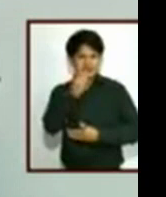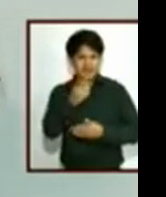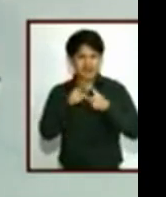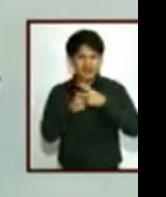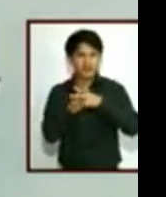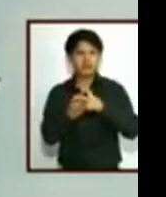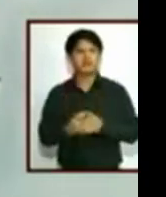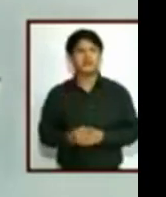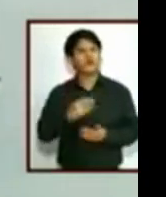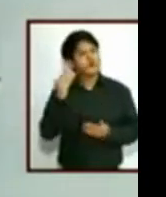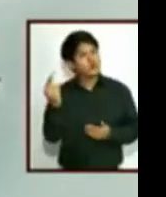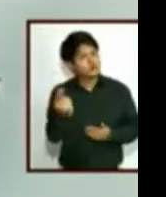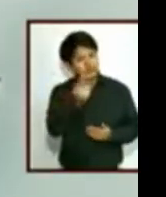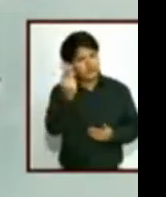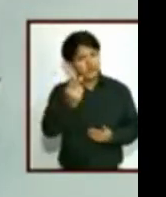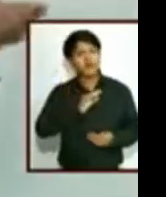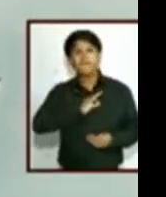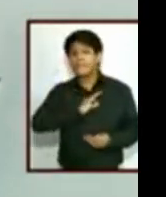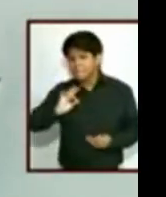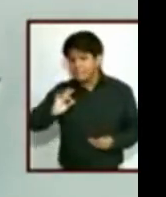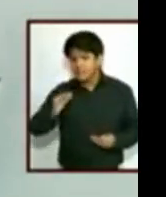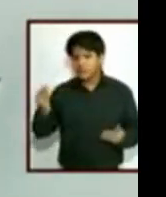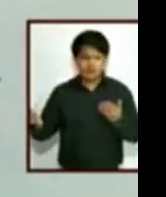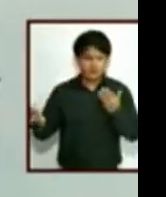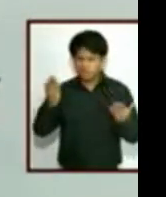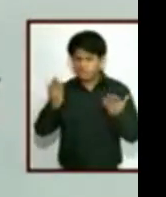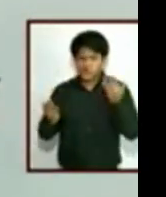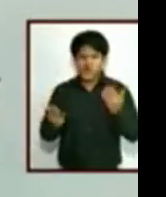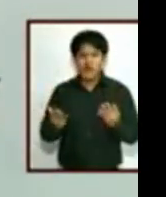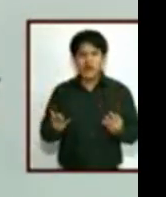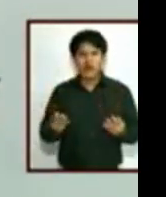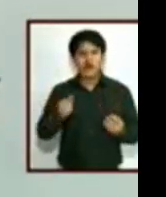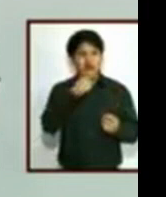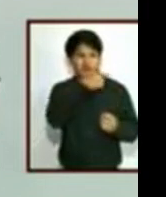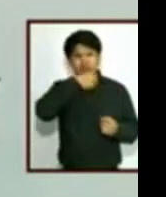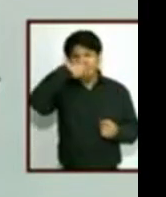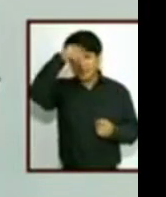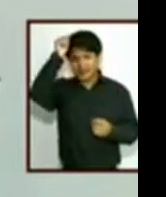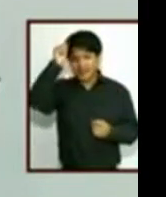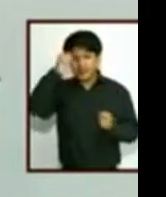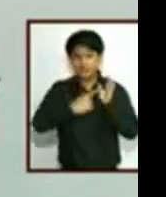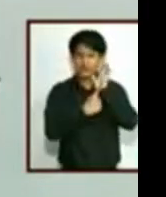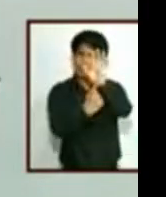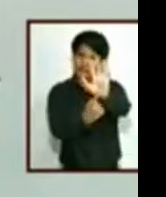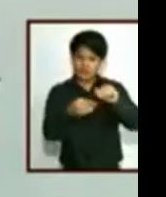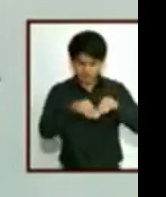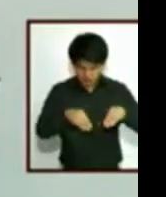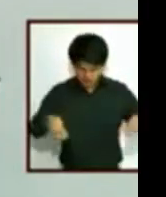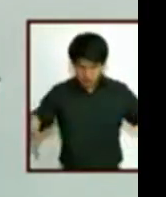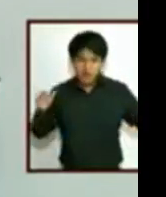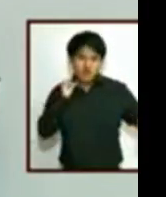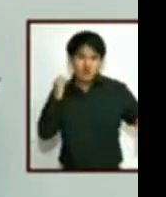debate, ustedes pudieron comparar a los candidatos que representan la línea de Arturo